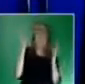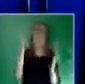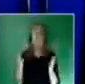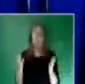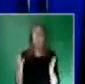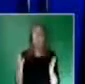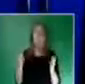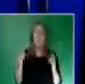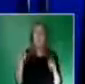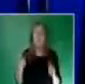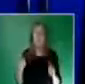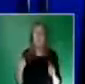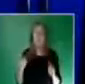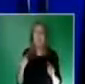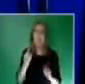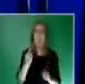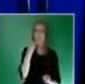felicidad humana gracias